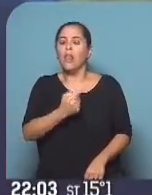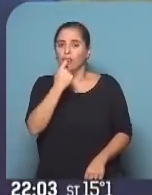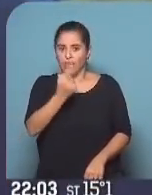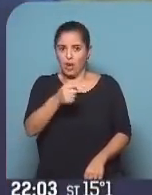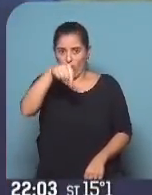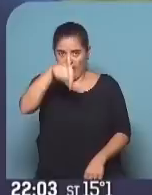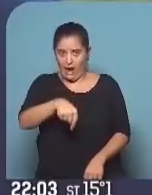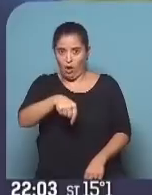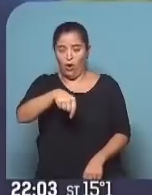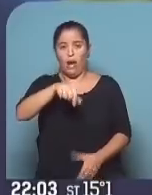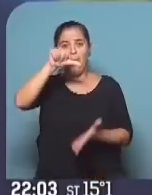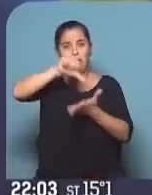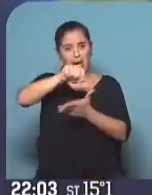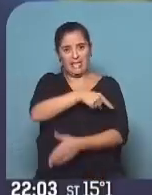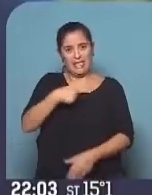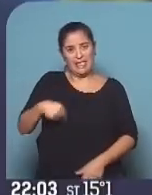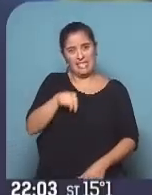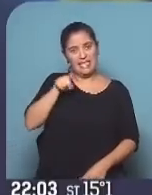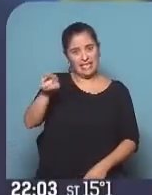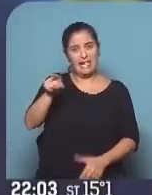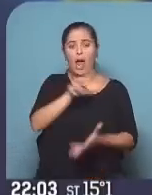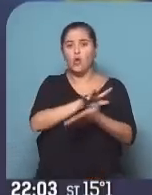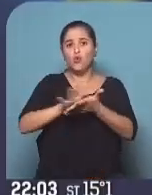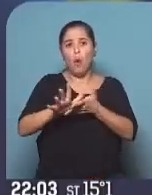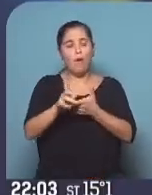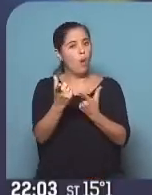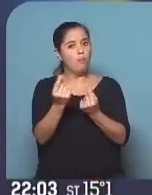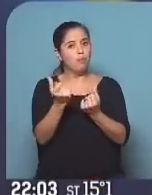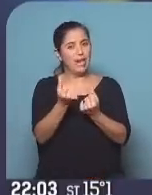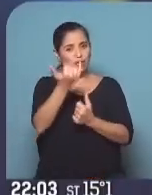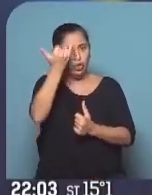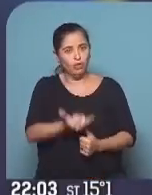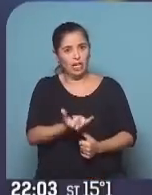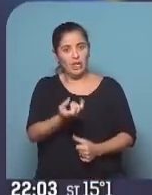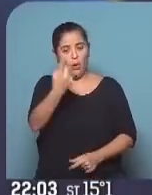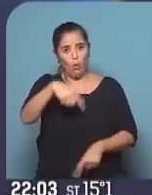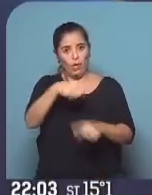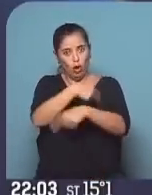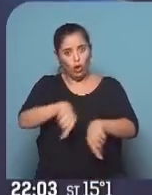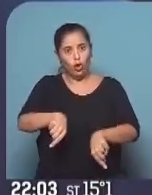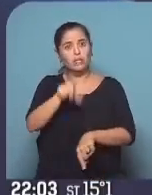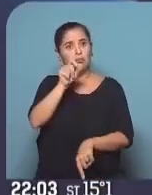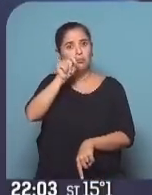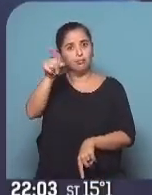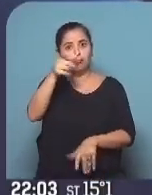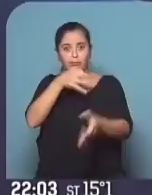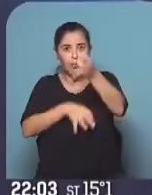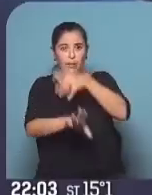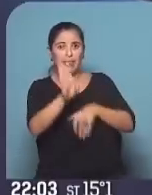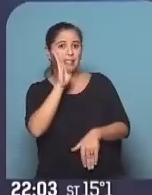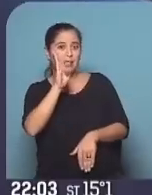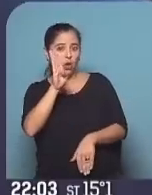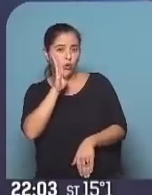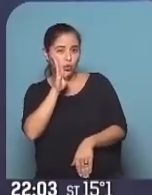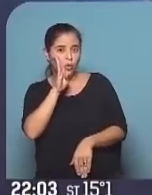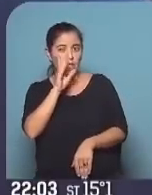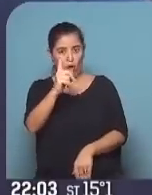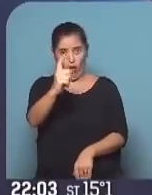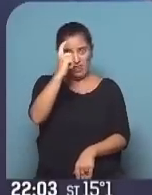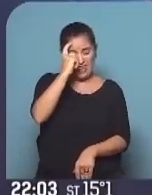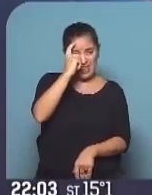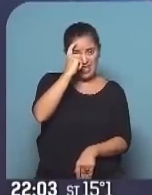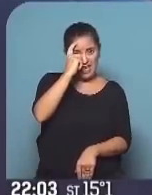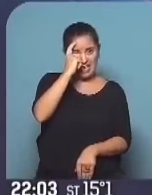a China, la imposición de aranceles a productos chinos que importa Estados Unidos. Ha subido de 10 a